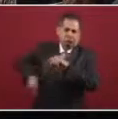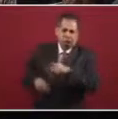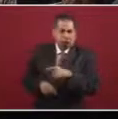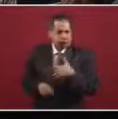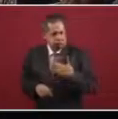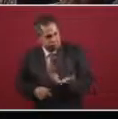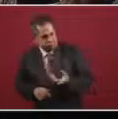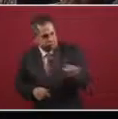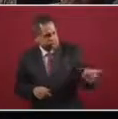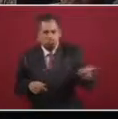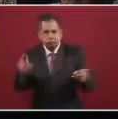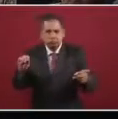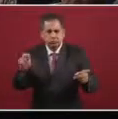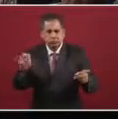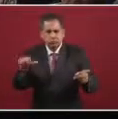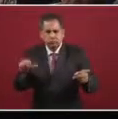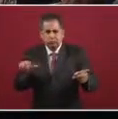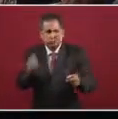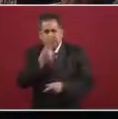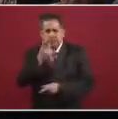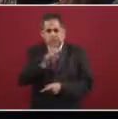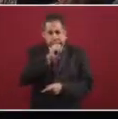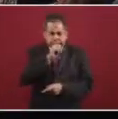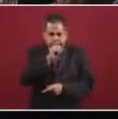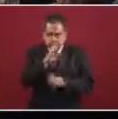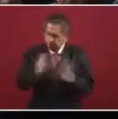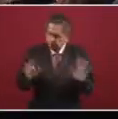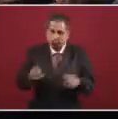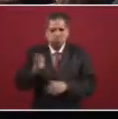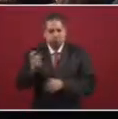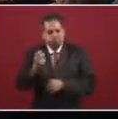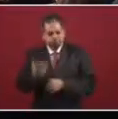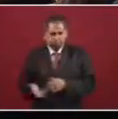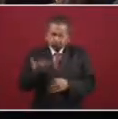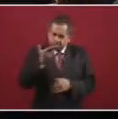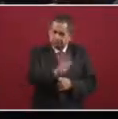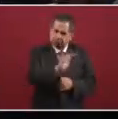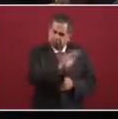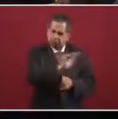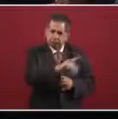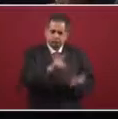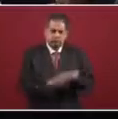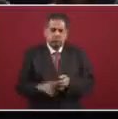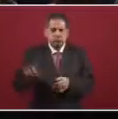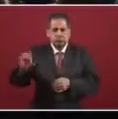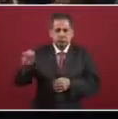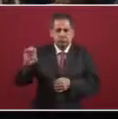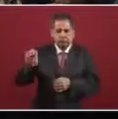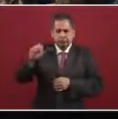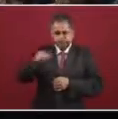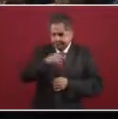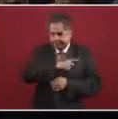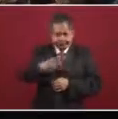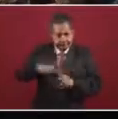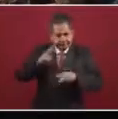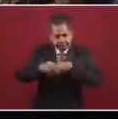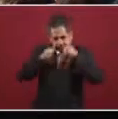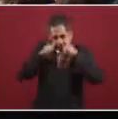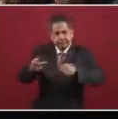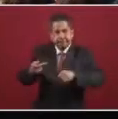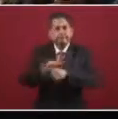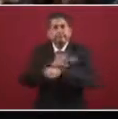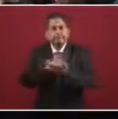por parte de la Organización de Estados Americanos. Entonces, el día de hoy vamos a pedir reunión urgente para tratar ese tema en particular, porque es